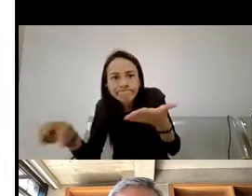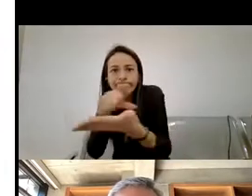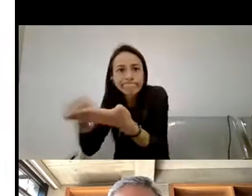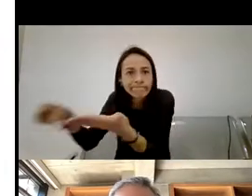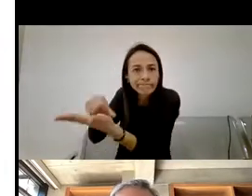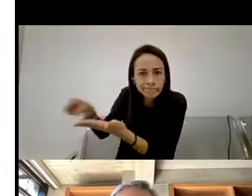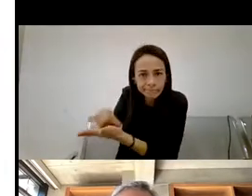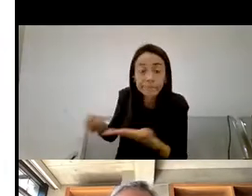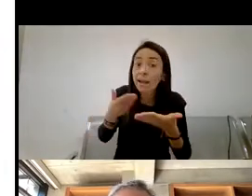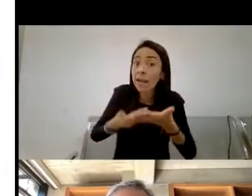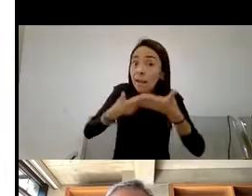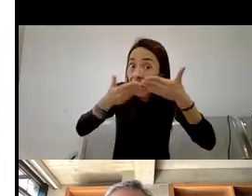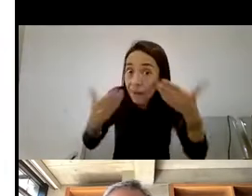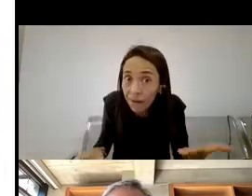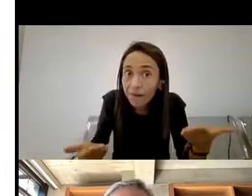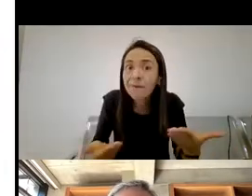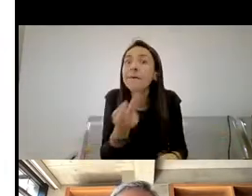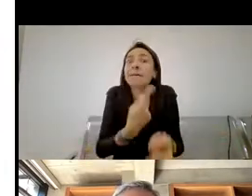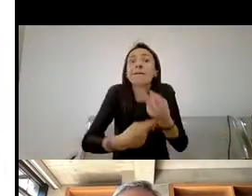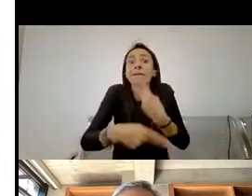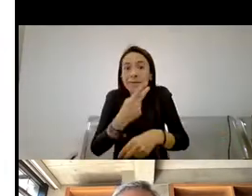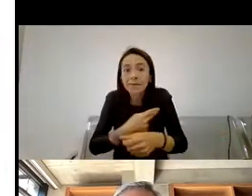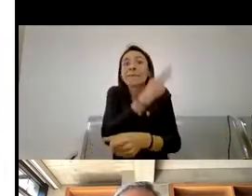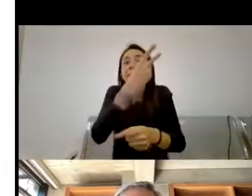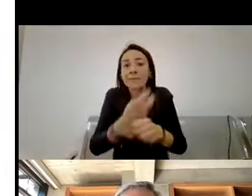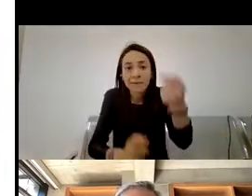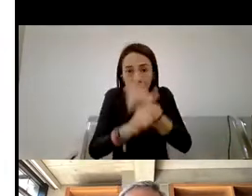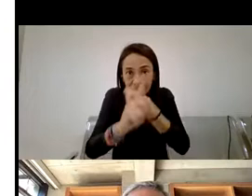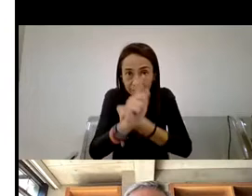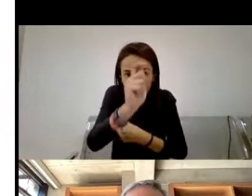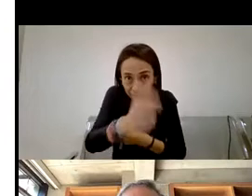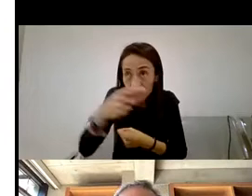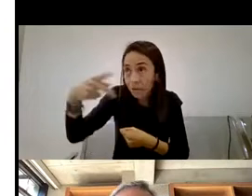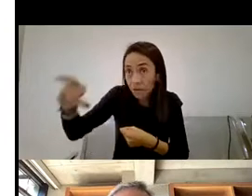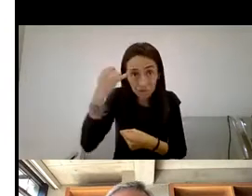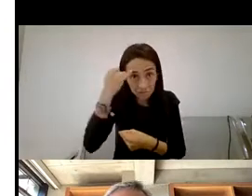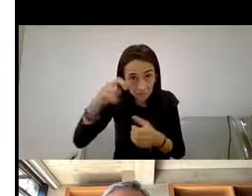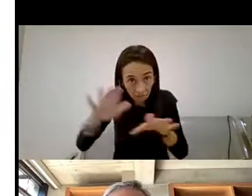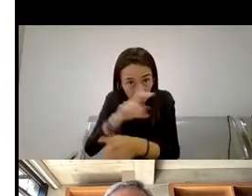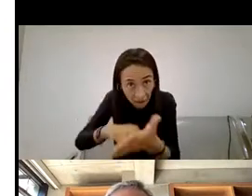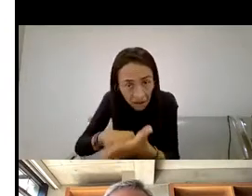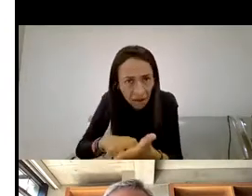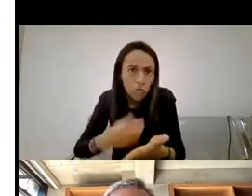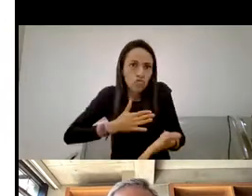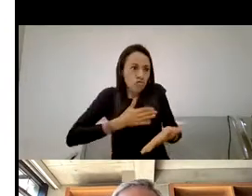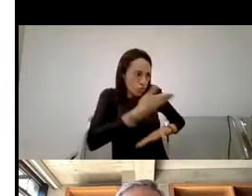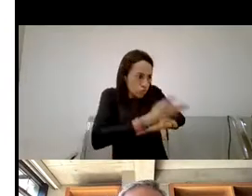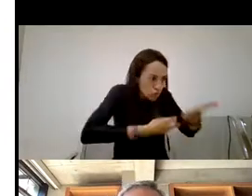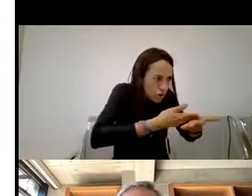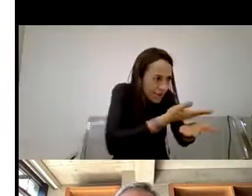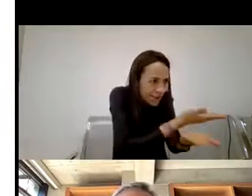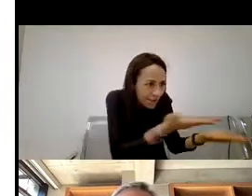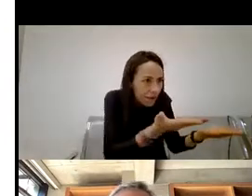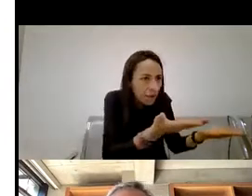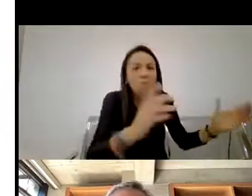segunda condición que afecta la posibilidad del servicio que damos. 1, disminuye beneficiarios.